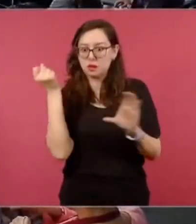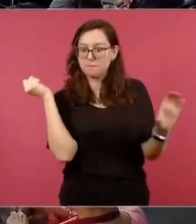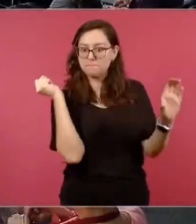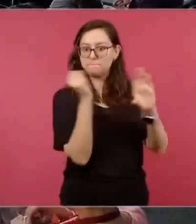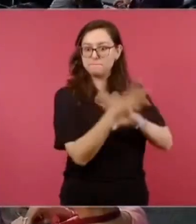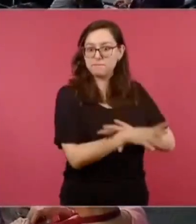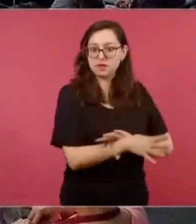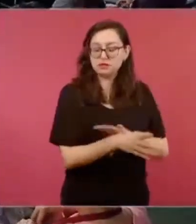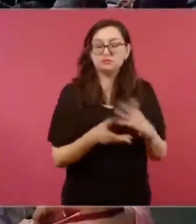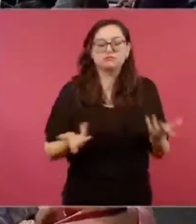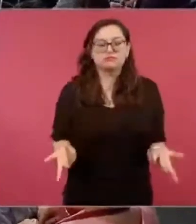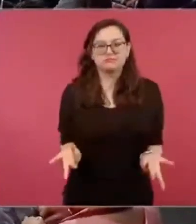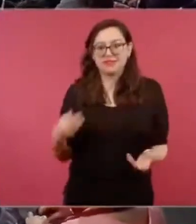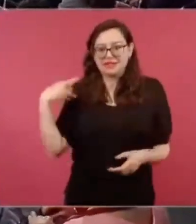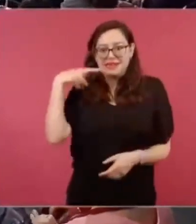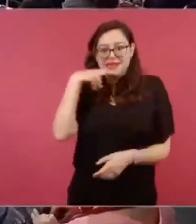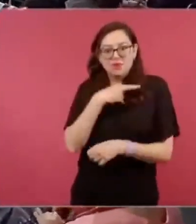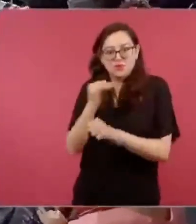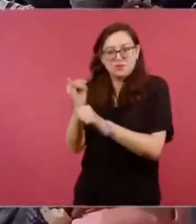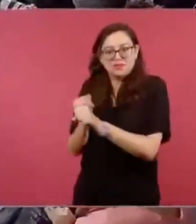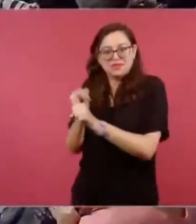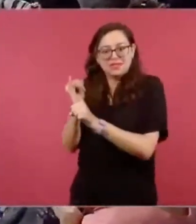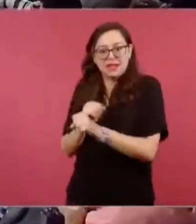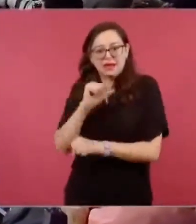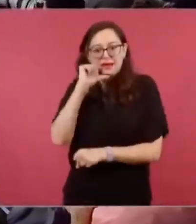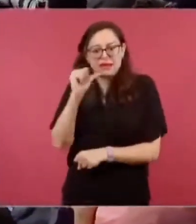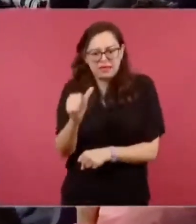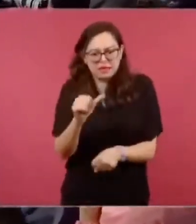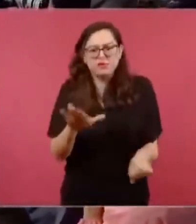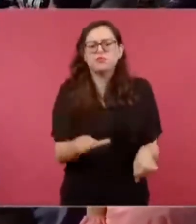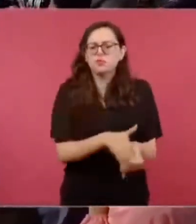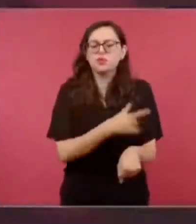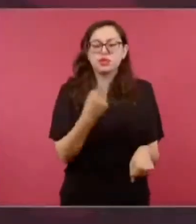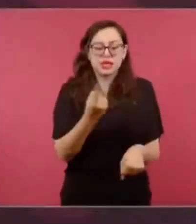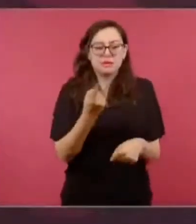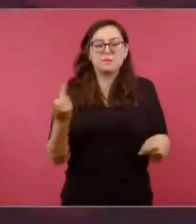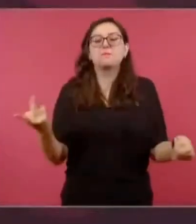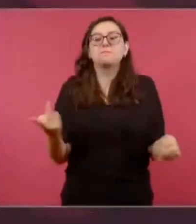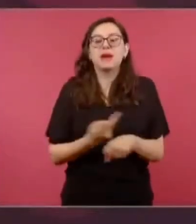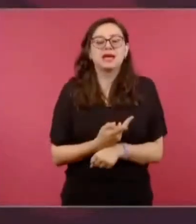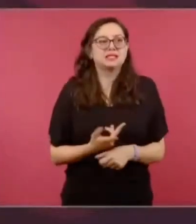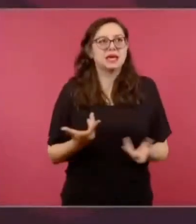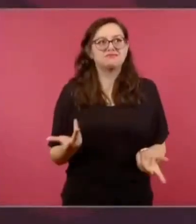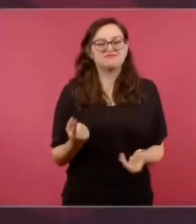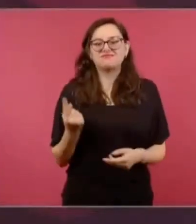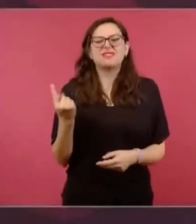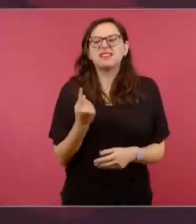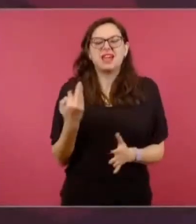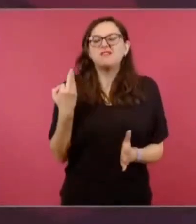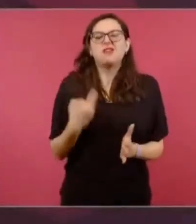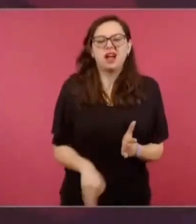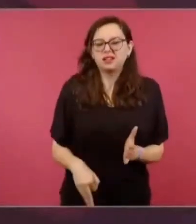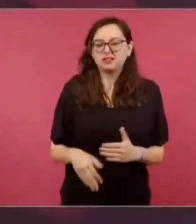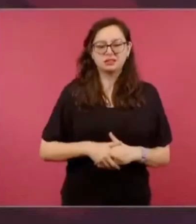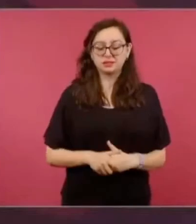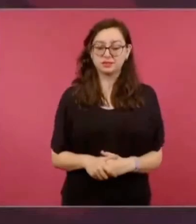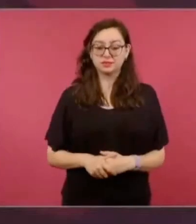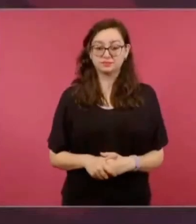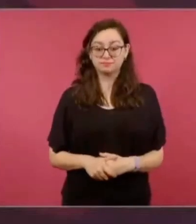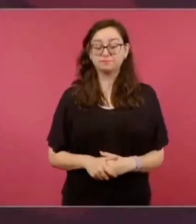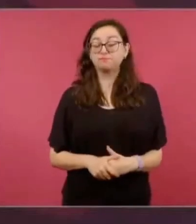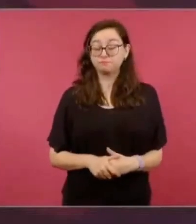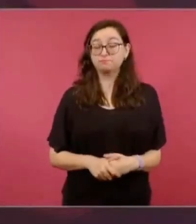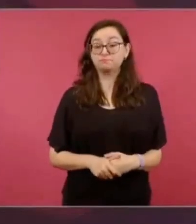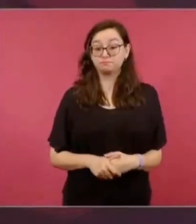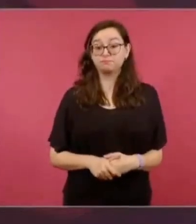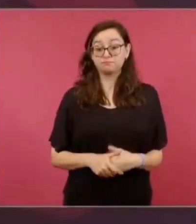hay que seguir con la transformación del país, hay que